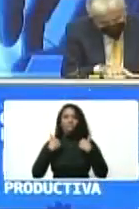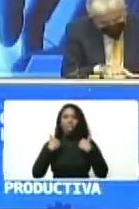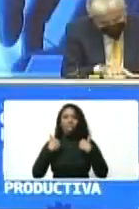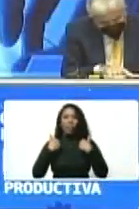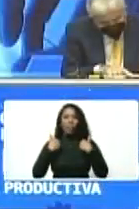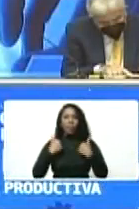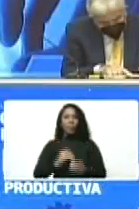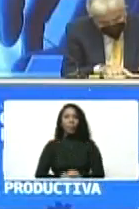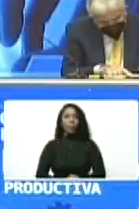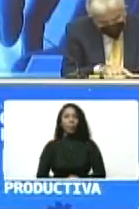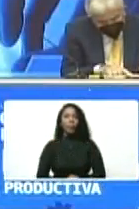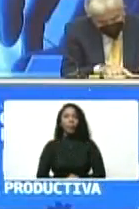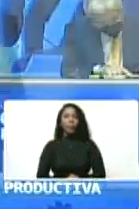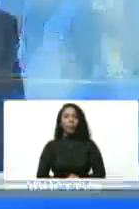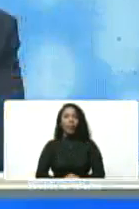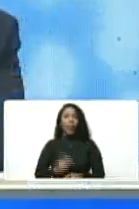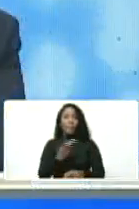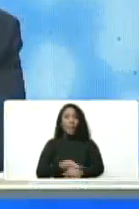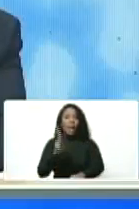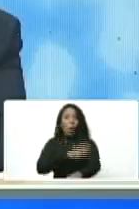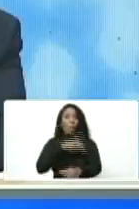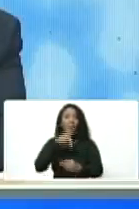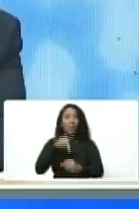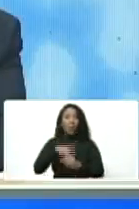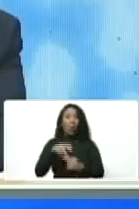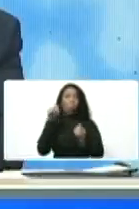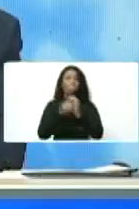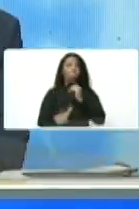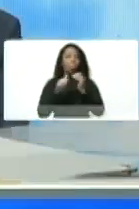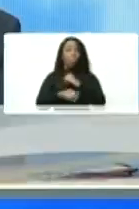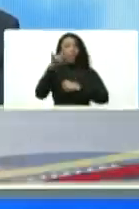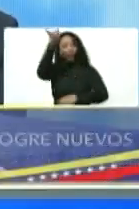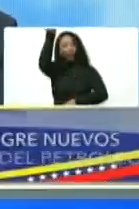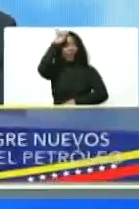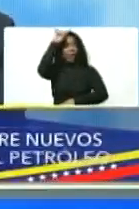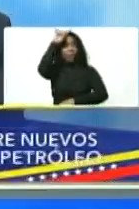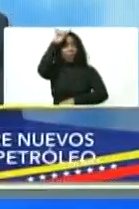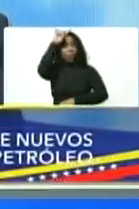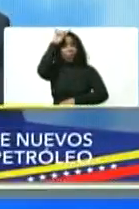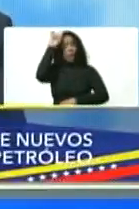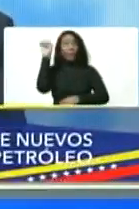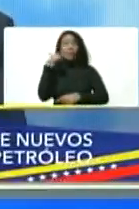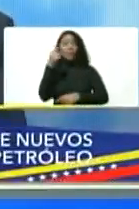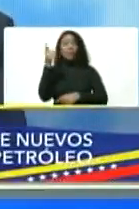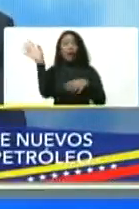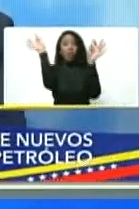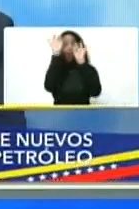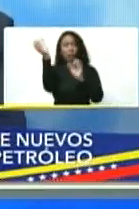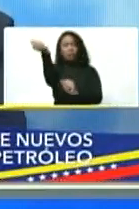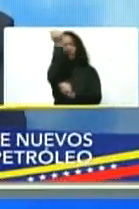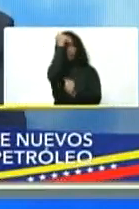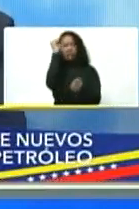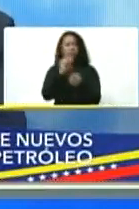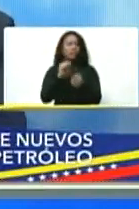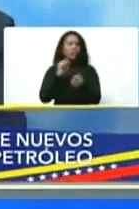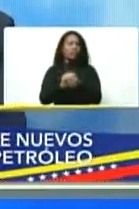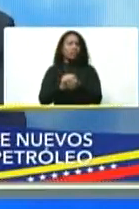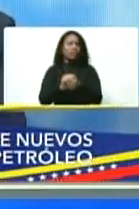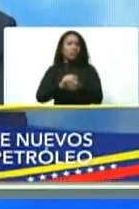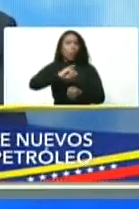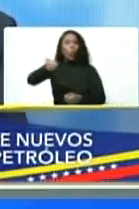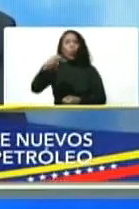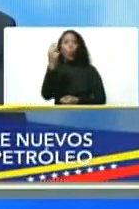Petróleo, el excremento del diablo, decía de manera brutal, ¿verdad? Juan Pablo